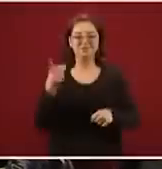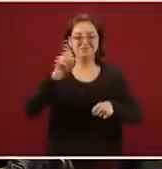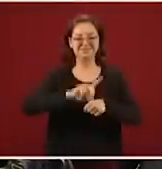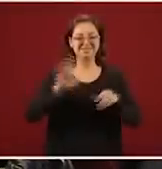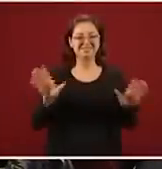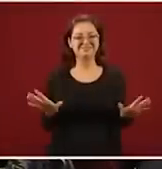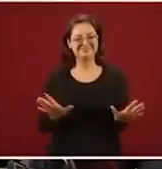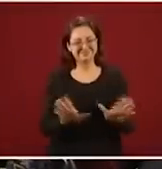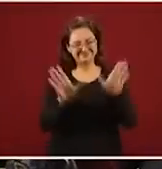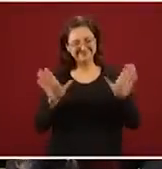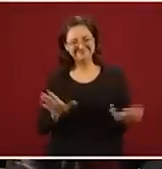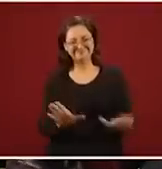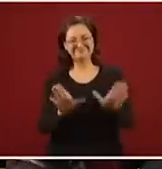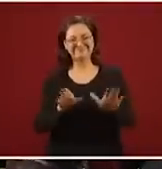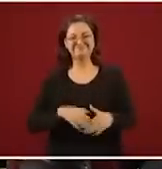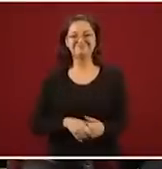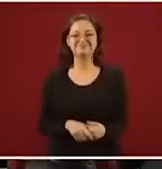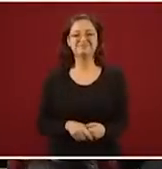Bueno,